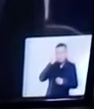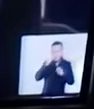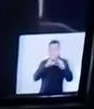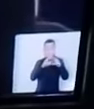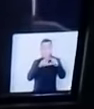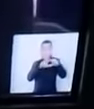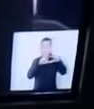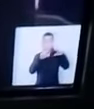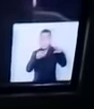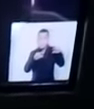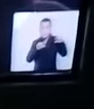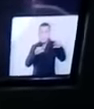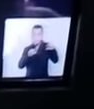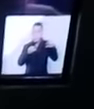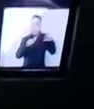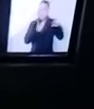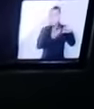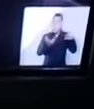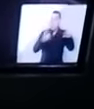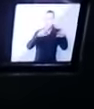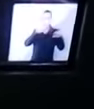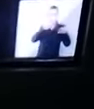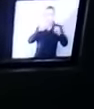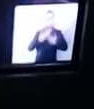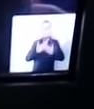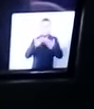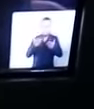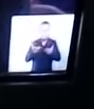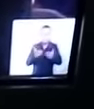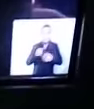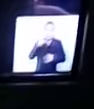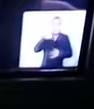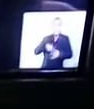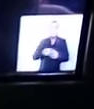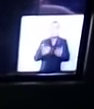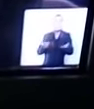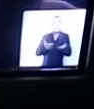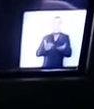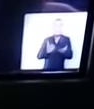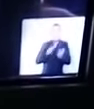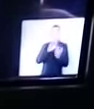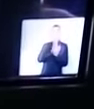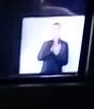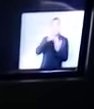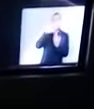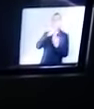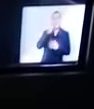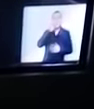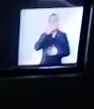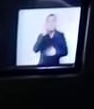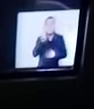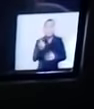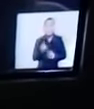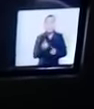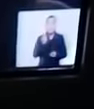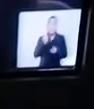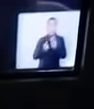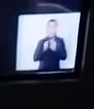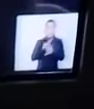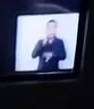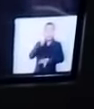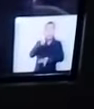multidimensional de pobreza en todo esto. Ahora, esto, el plan lo que hace es crear una serie